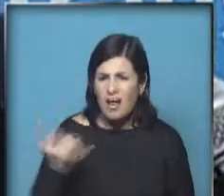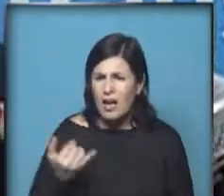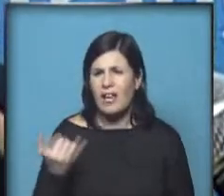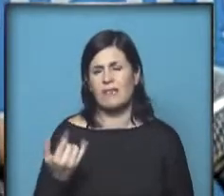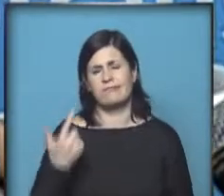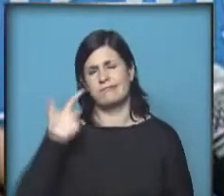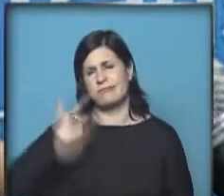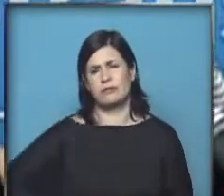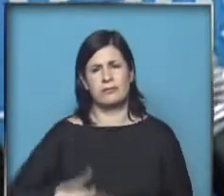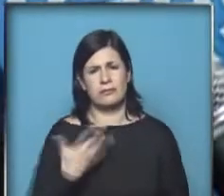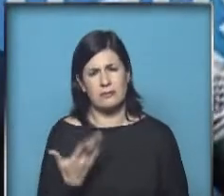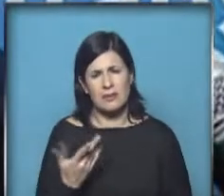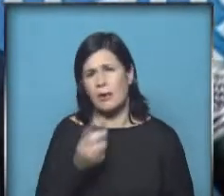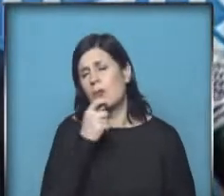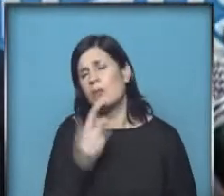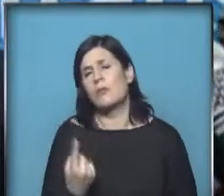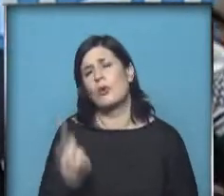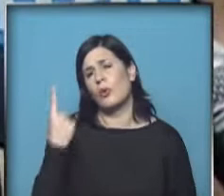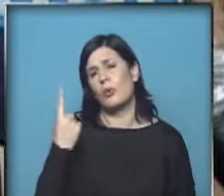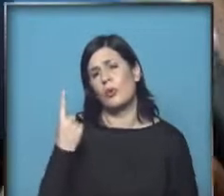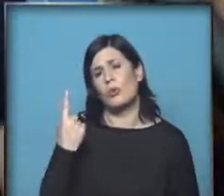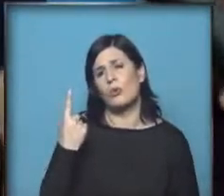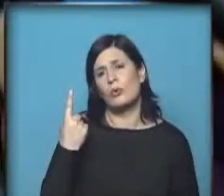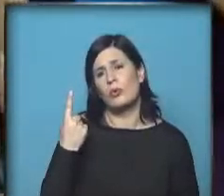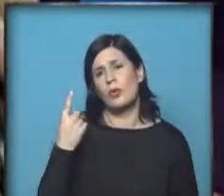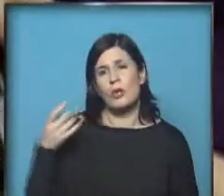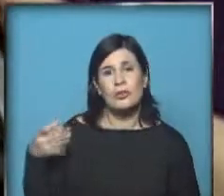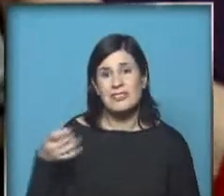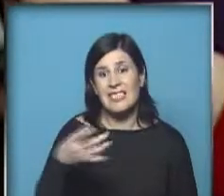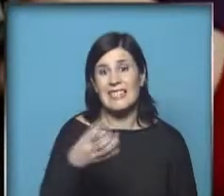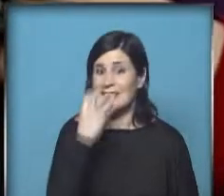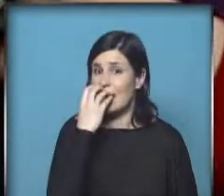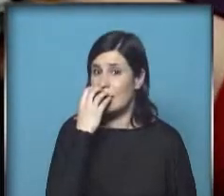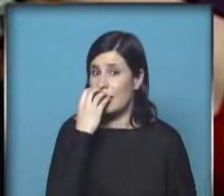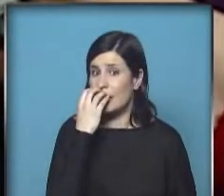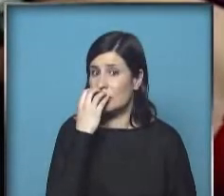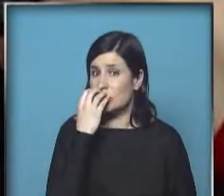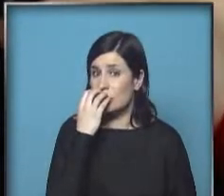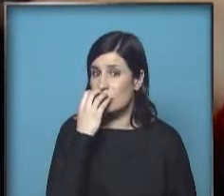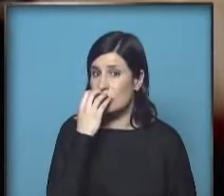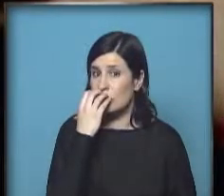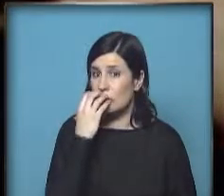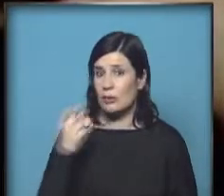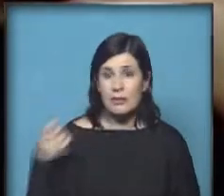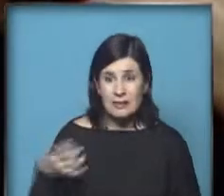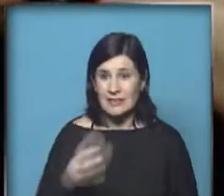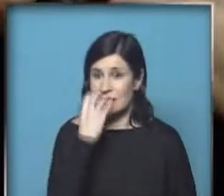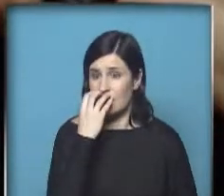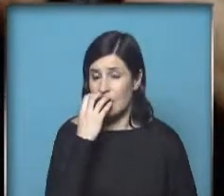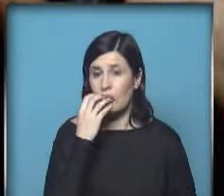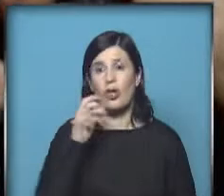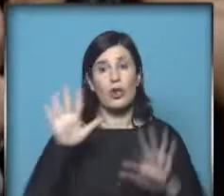vergonzosas como ha sido en el caso de la línea del ferrocarril sarmiento en donde diez personas